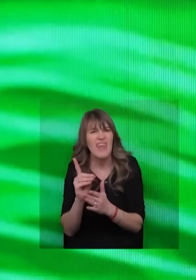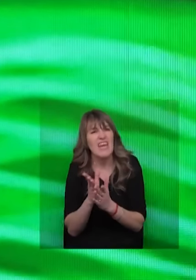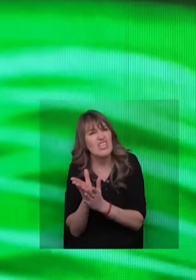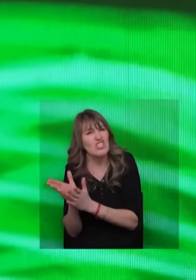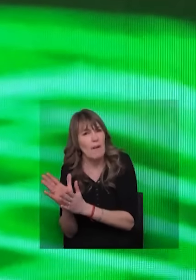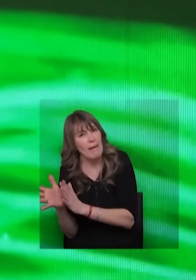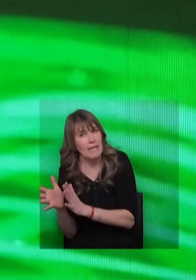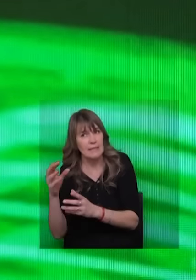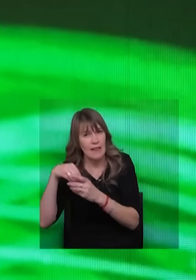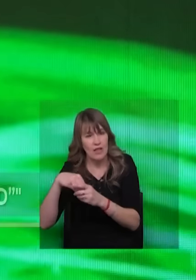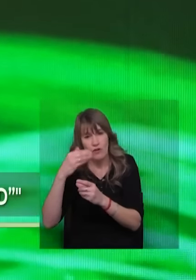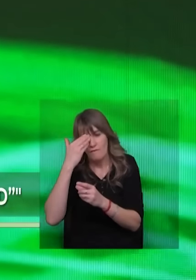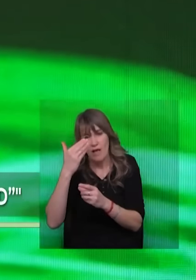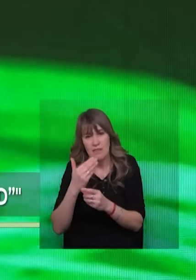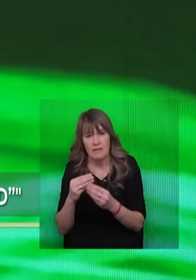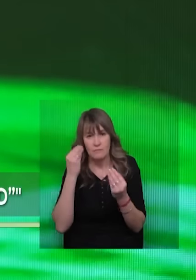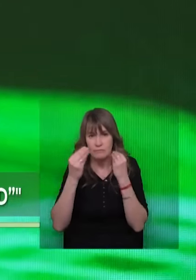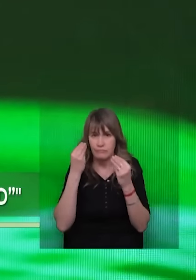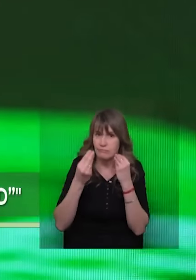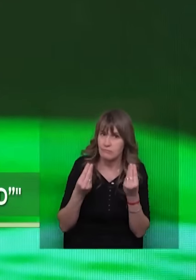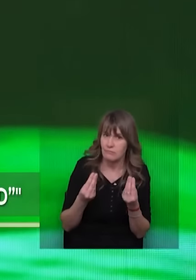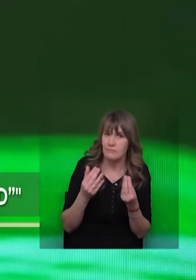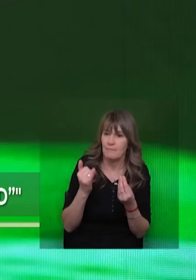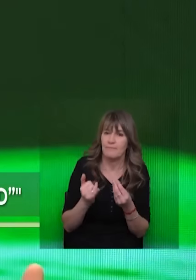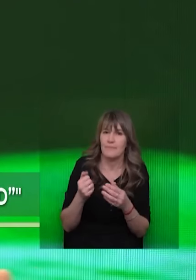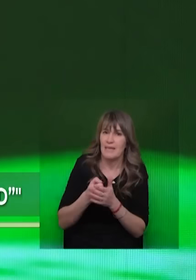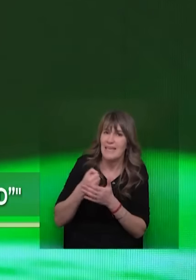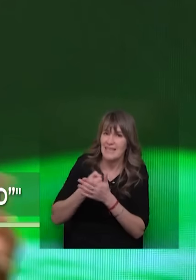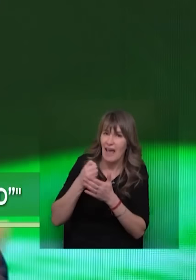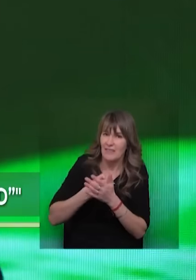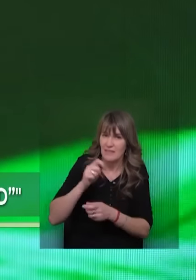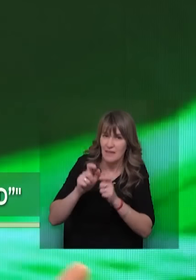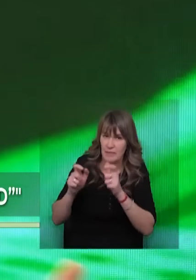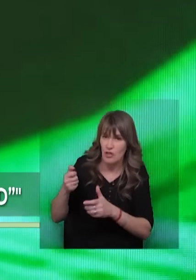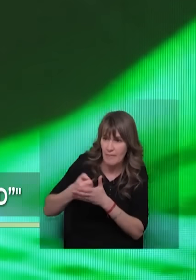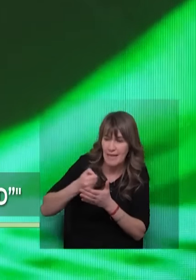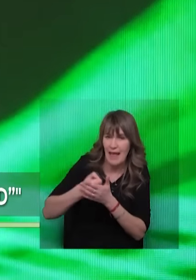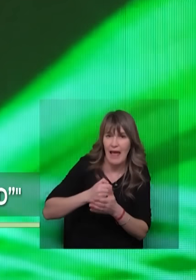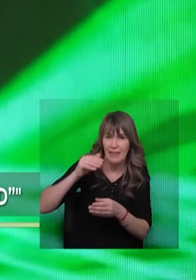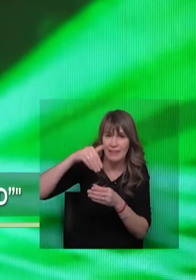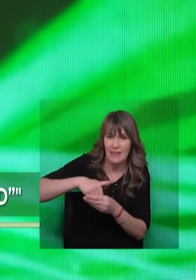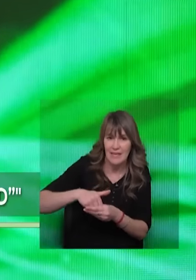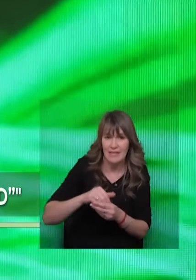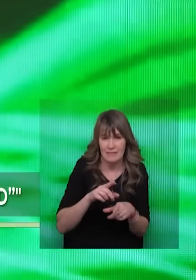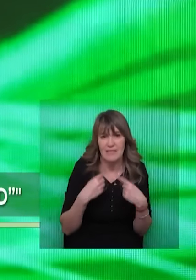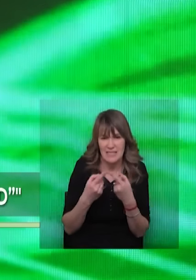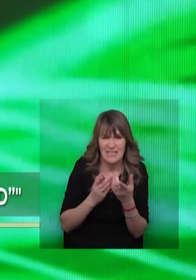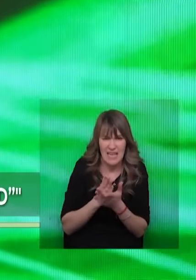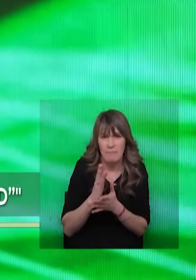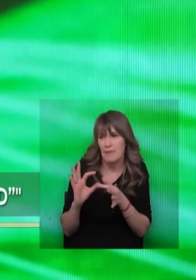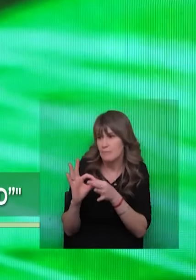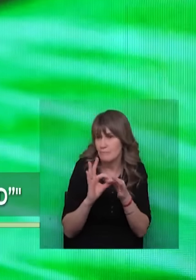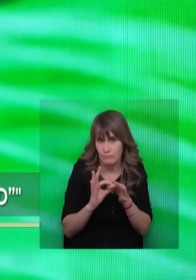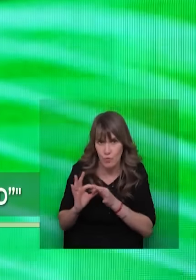que ha generado mucha angustia y preocupación entre su base militante entre la cual por supuesto tenemos vínculo de militancia constante Nosotros también